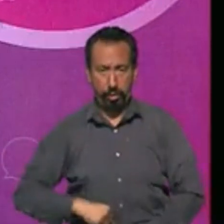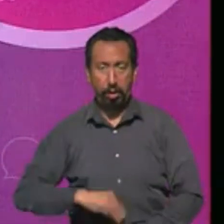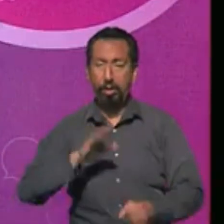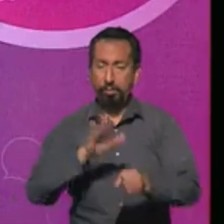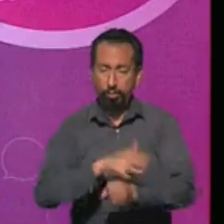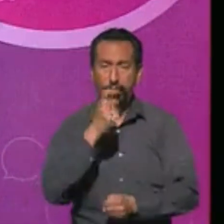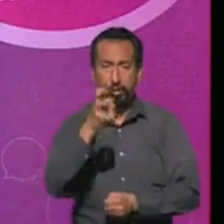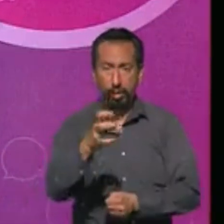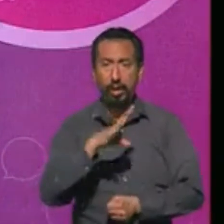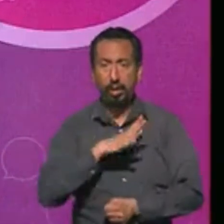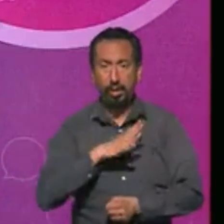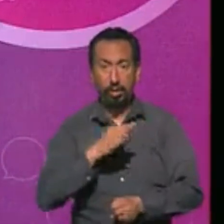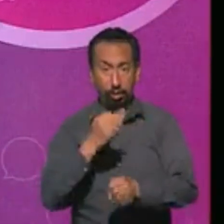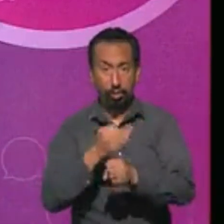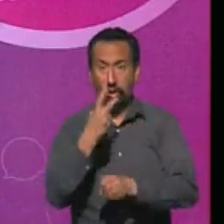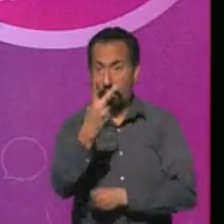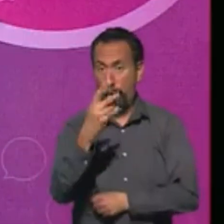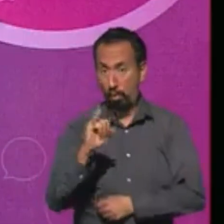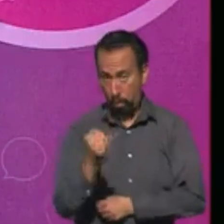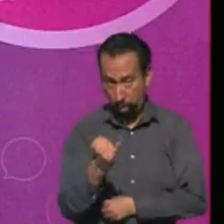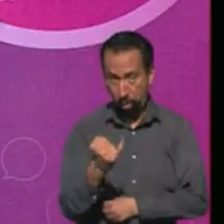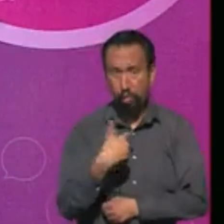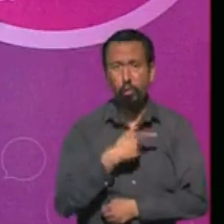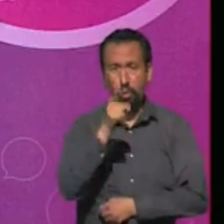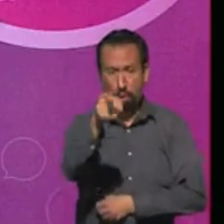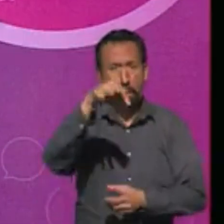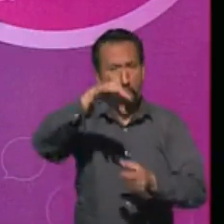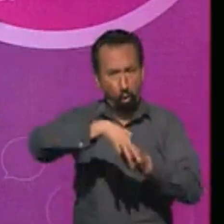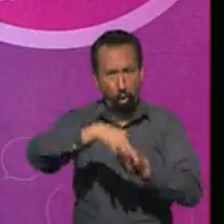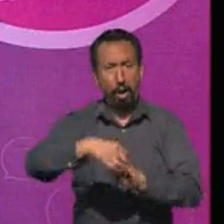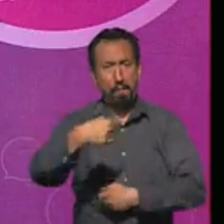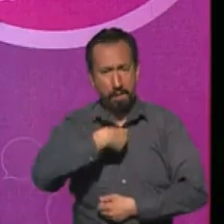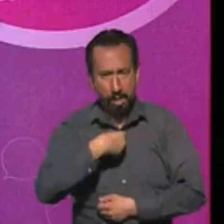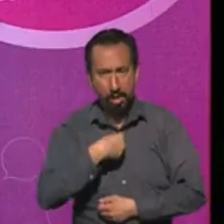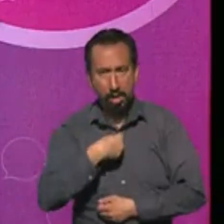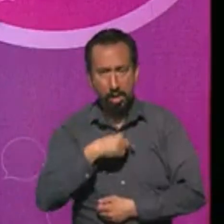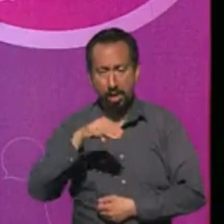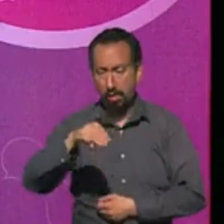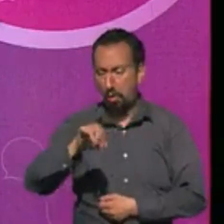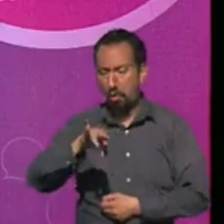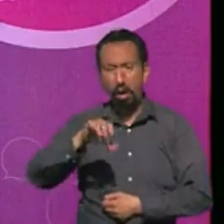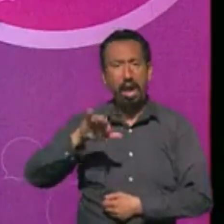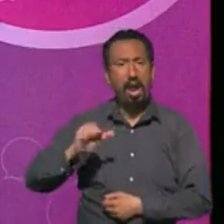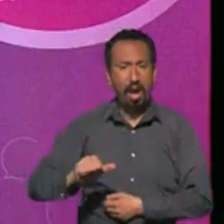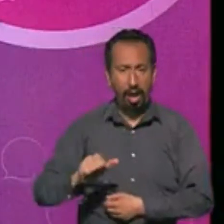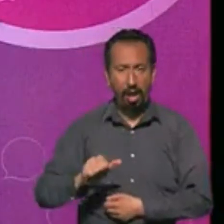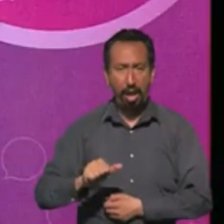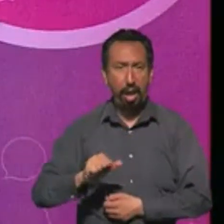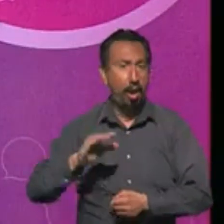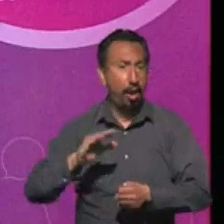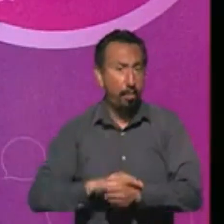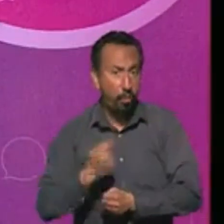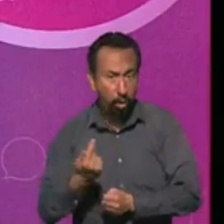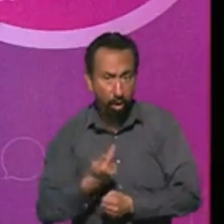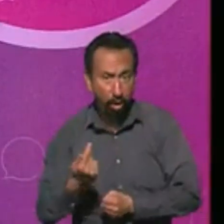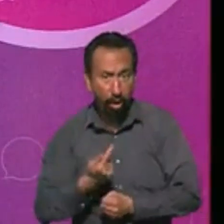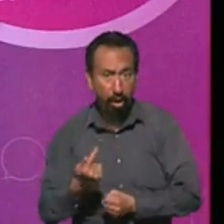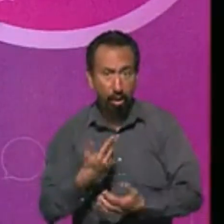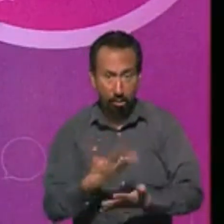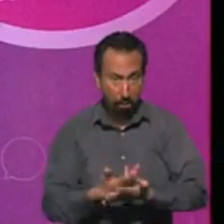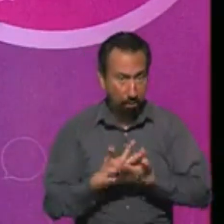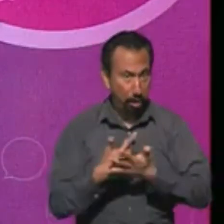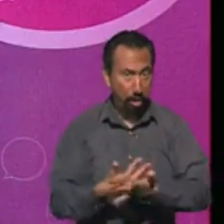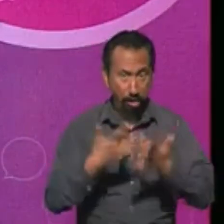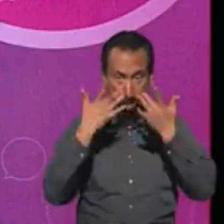eso este 2 de junio te pido tu voto por puro morena porque la esperanza no no